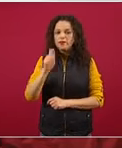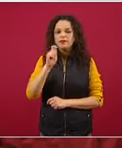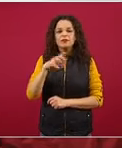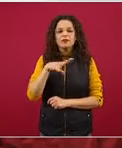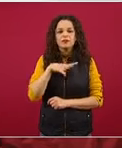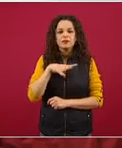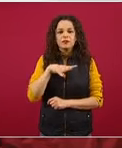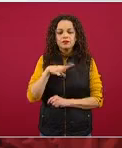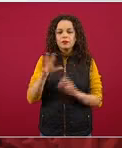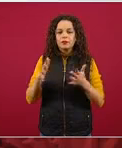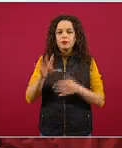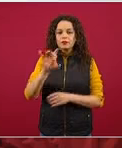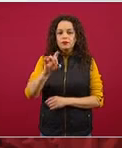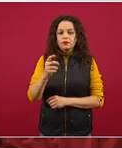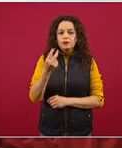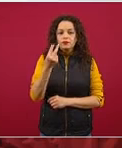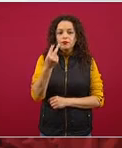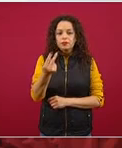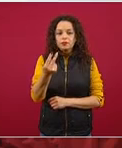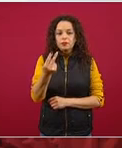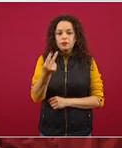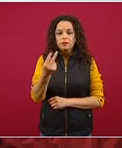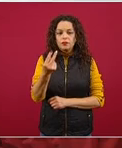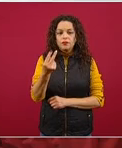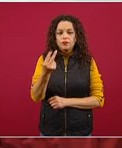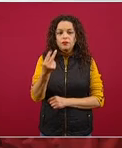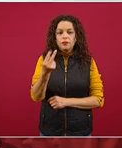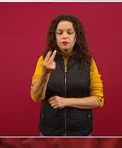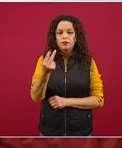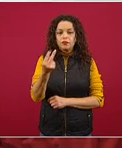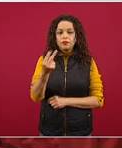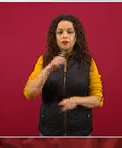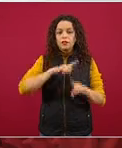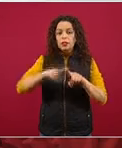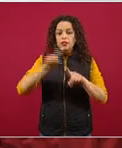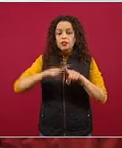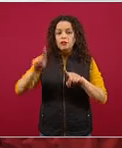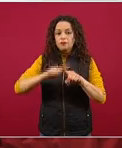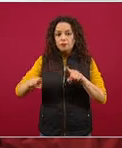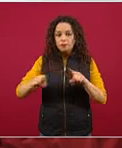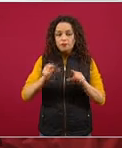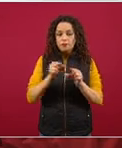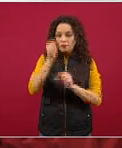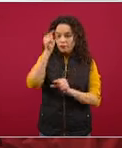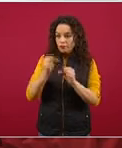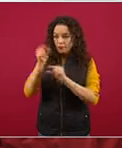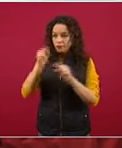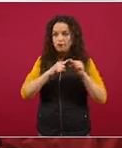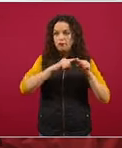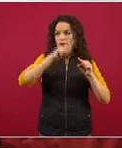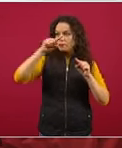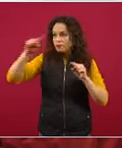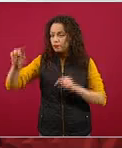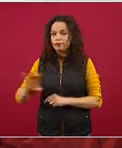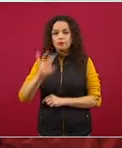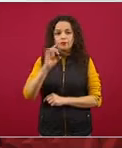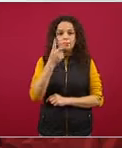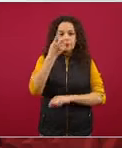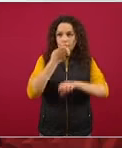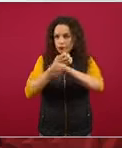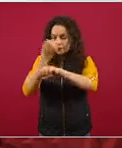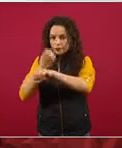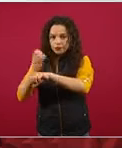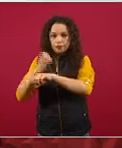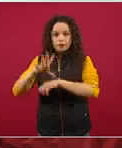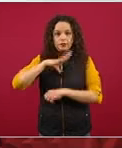al menos 32 curvas epidémicas de los 32 estados, las 32 entidades federativas de